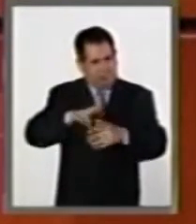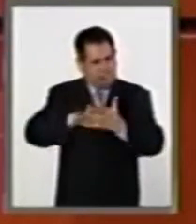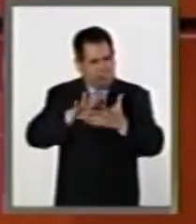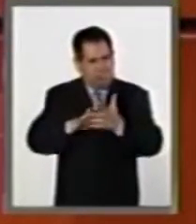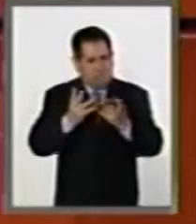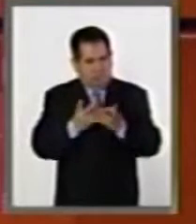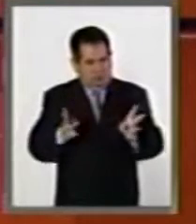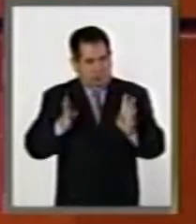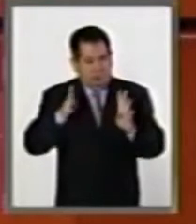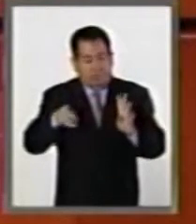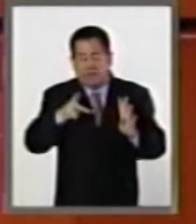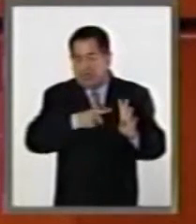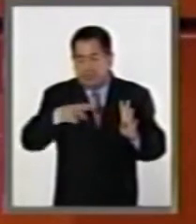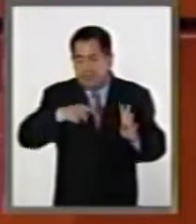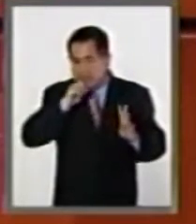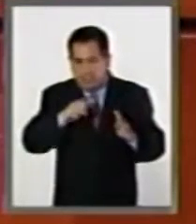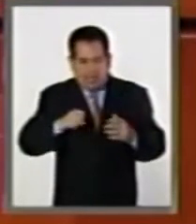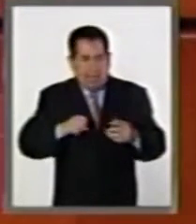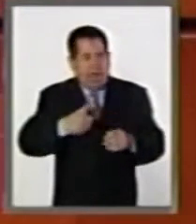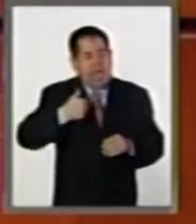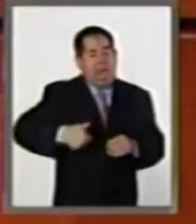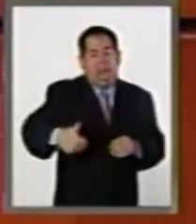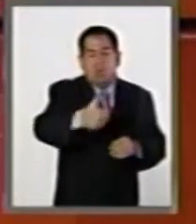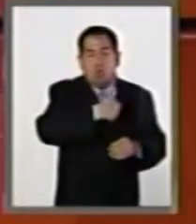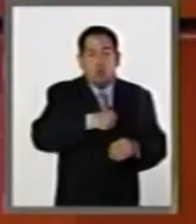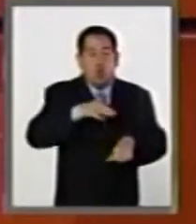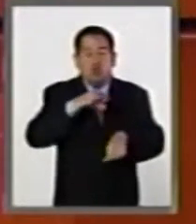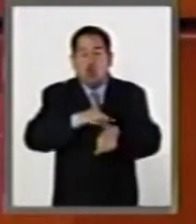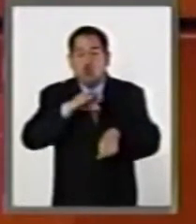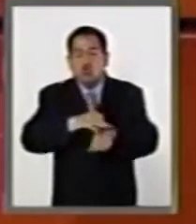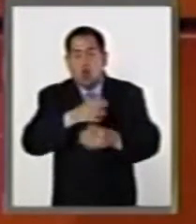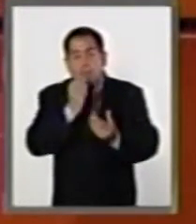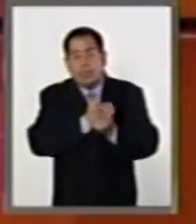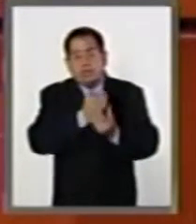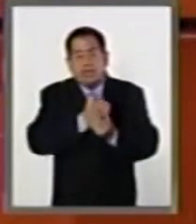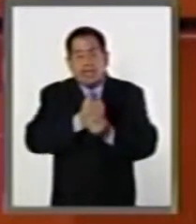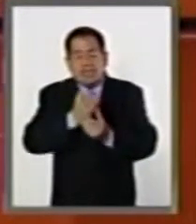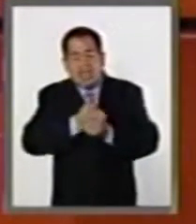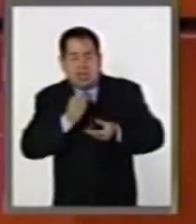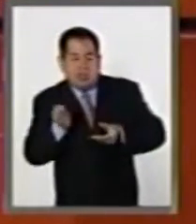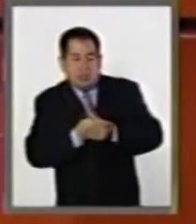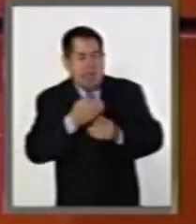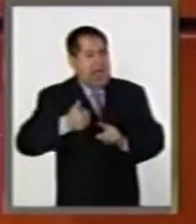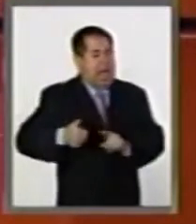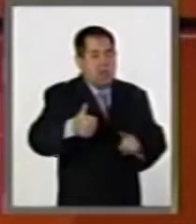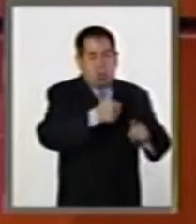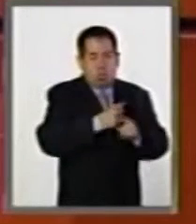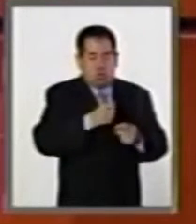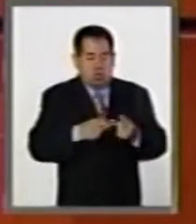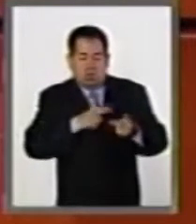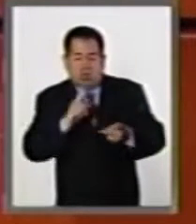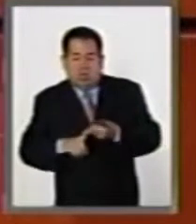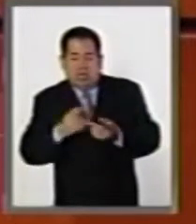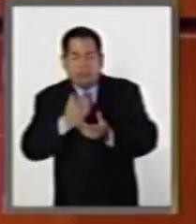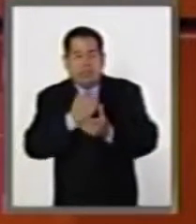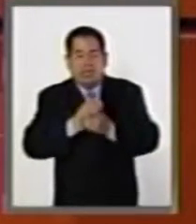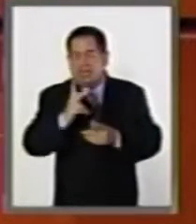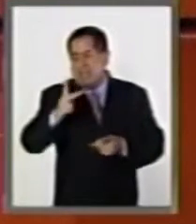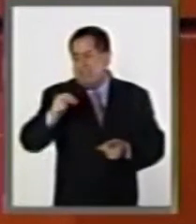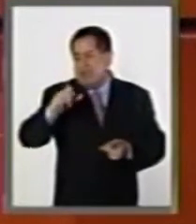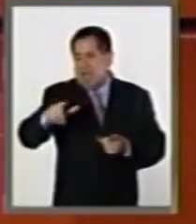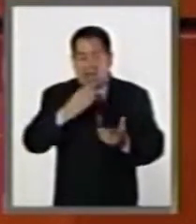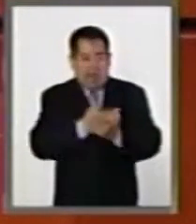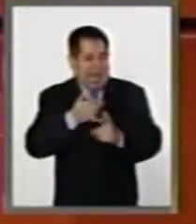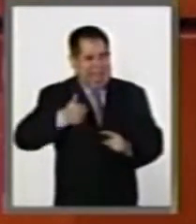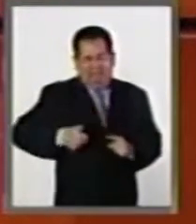mantener también un expediente médico y un expediente único de ejecución penal de cada persona que ingrese al